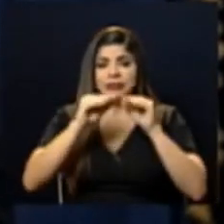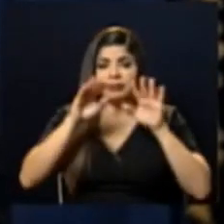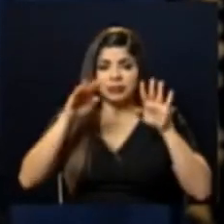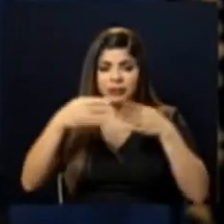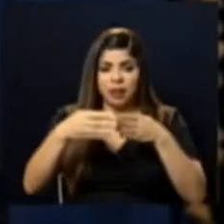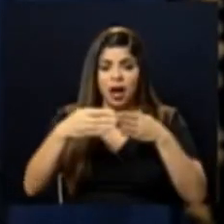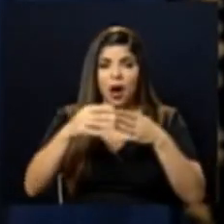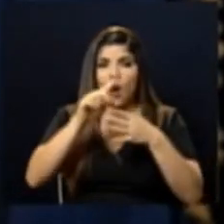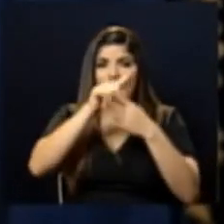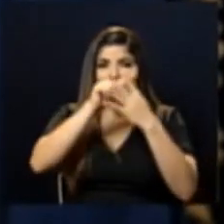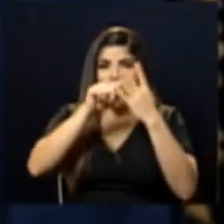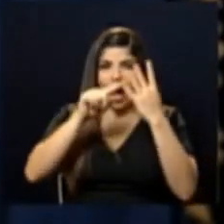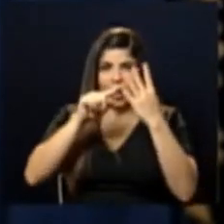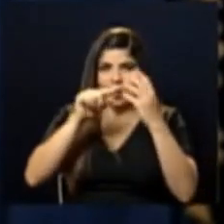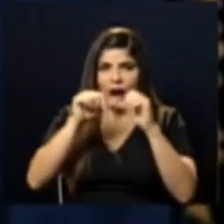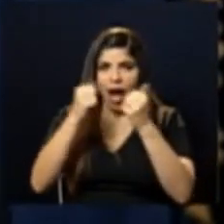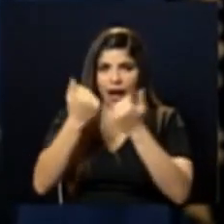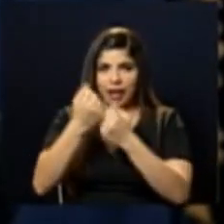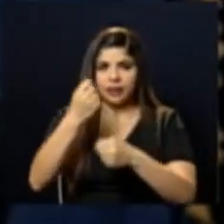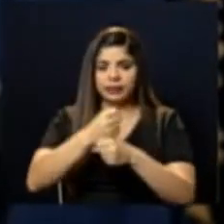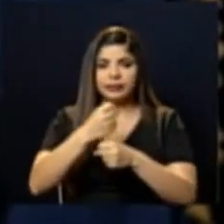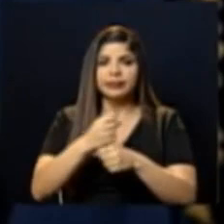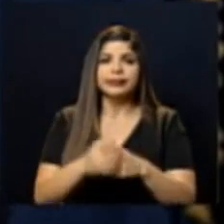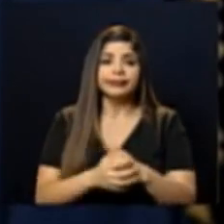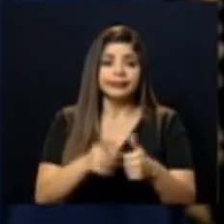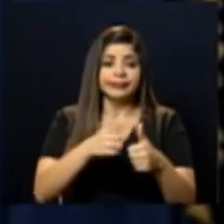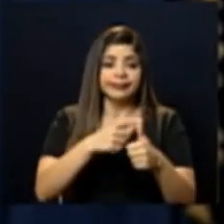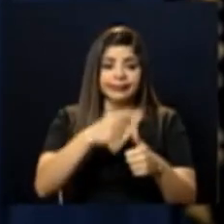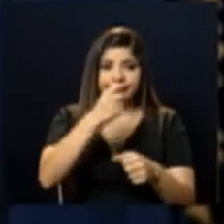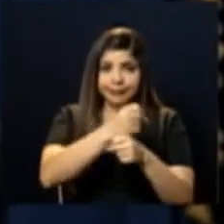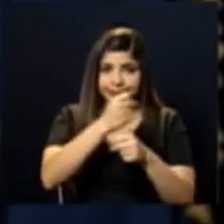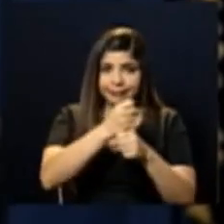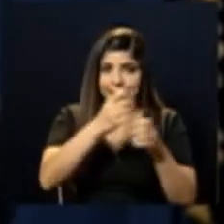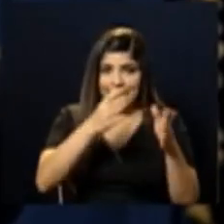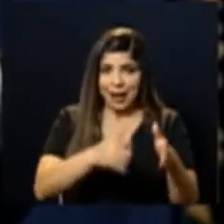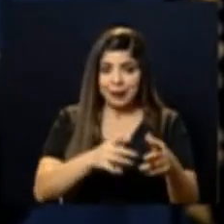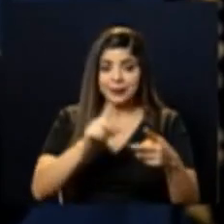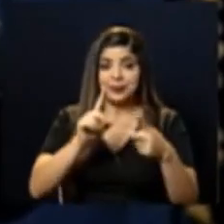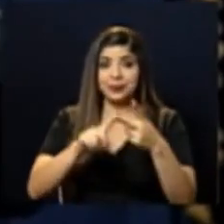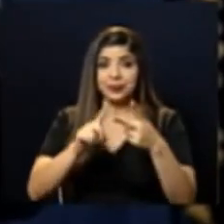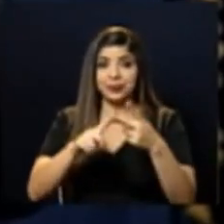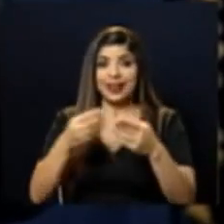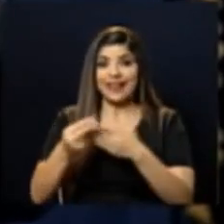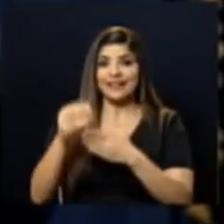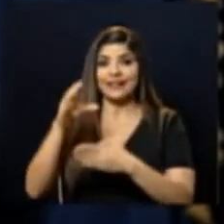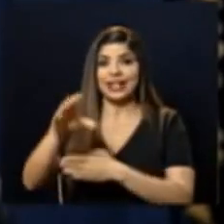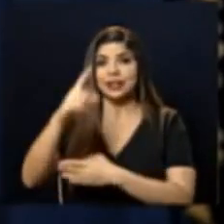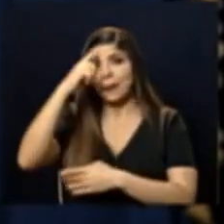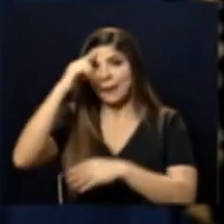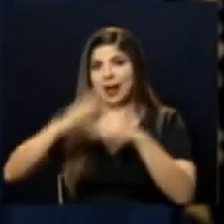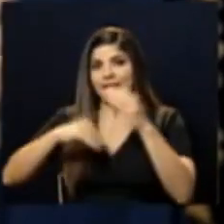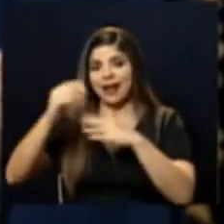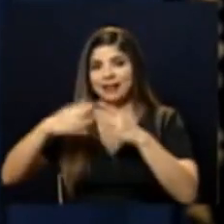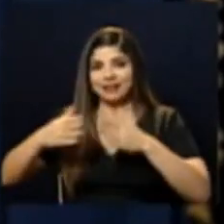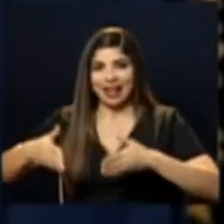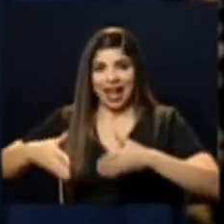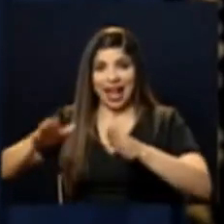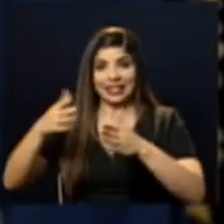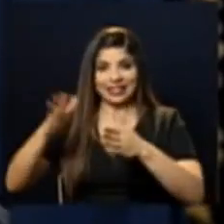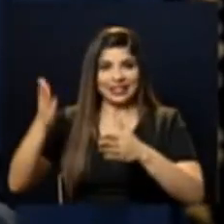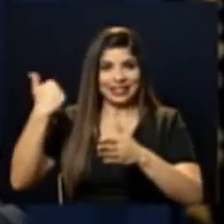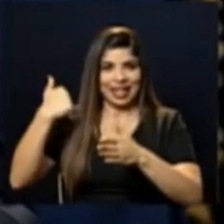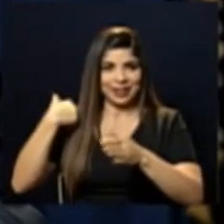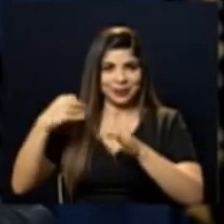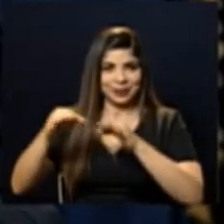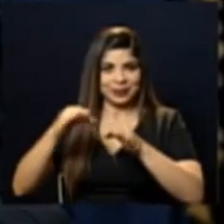cuatro grandes áreas de trabajo: empleabilidad, inversión en infraestructura vial, a las cuales ya me